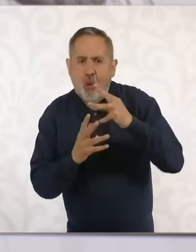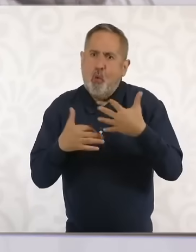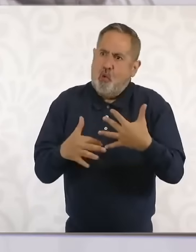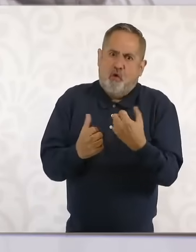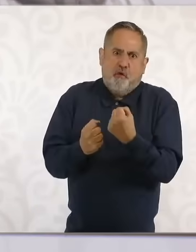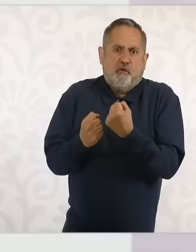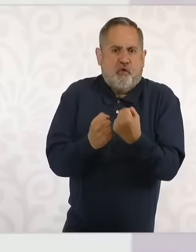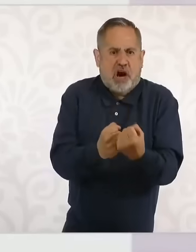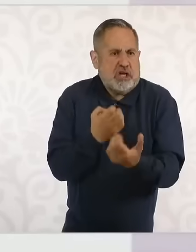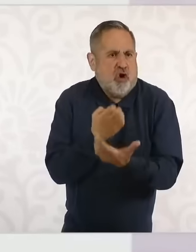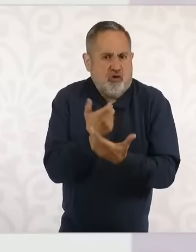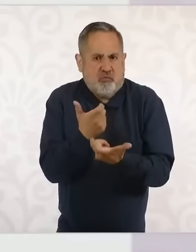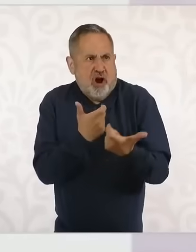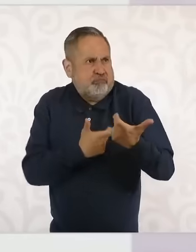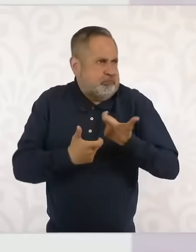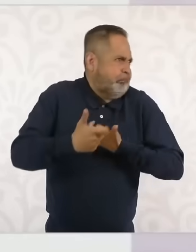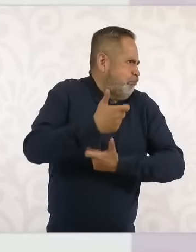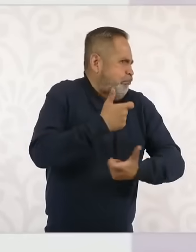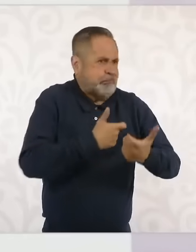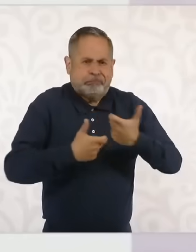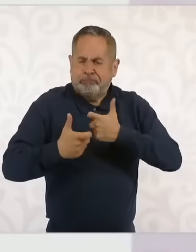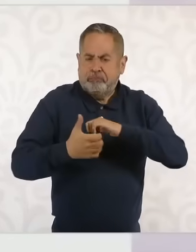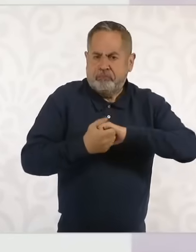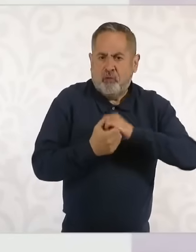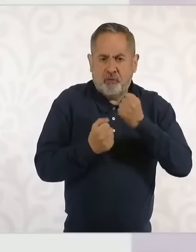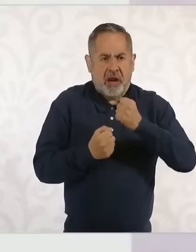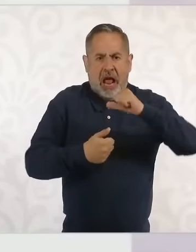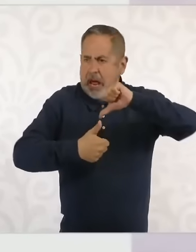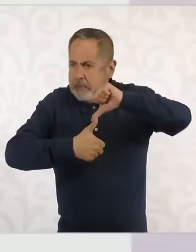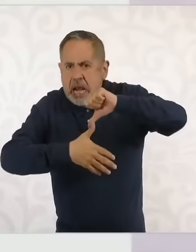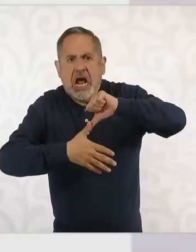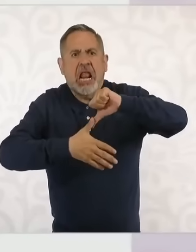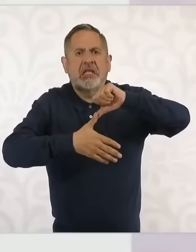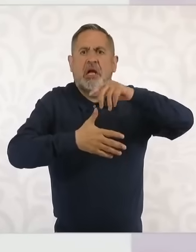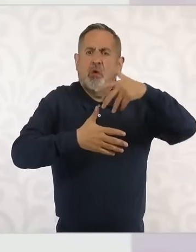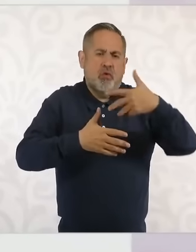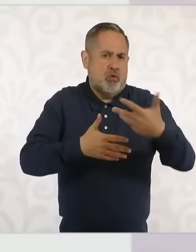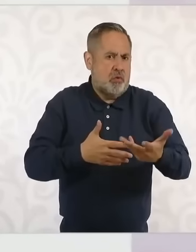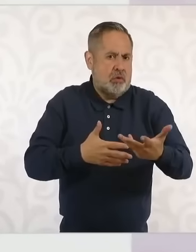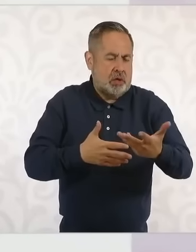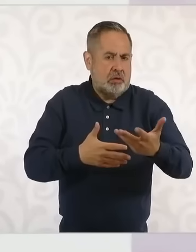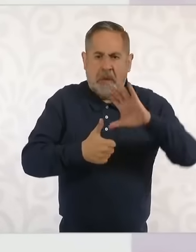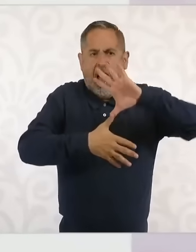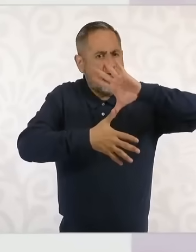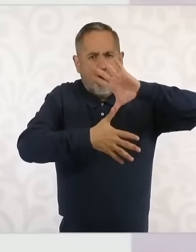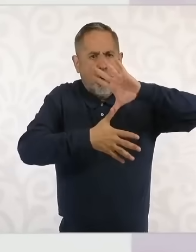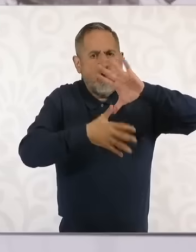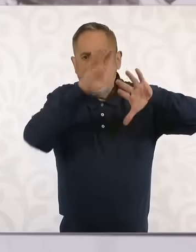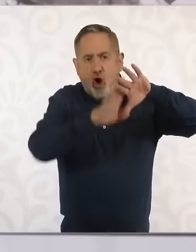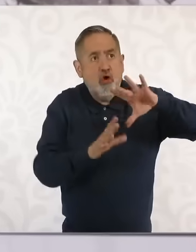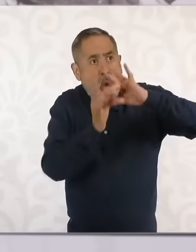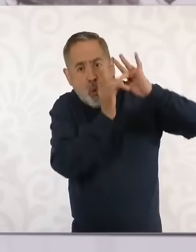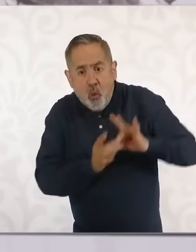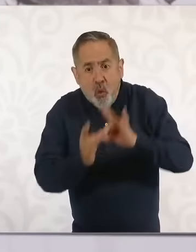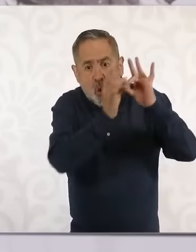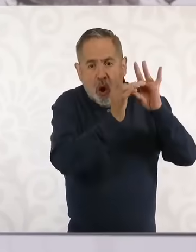fortaleza económica enorme a América Latina y en general a todo el continente americano,